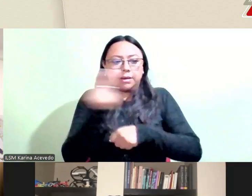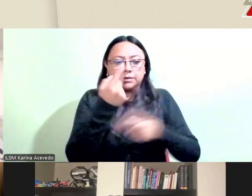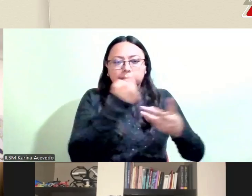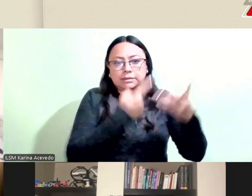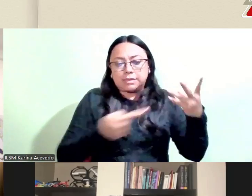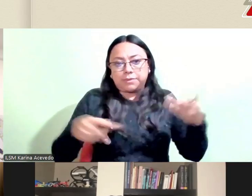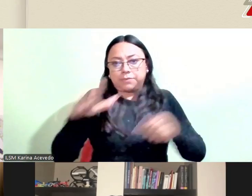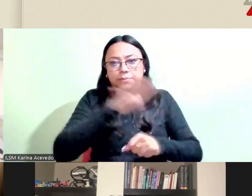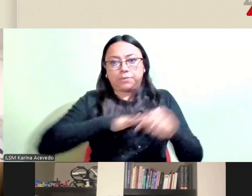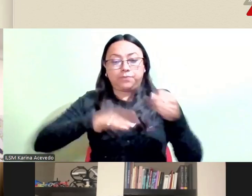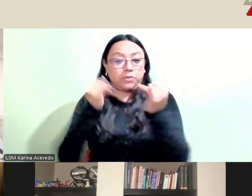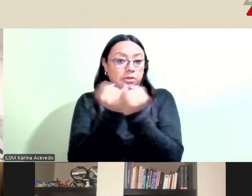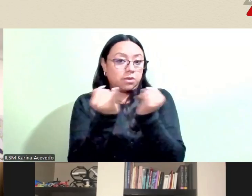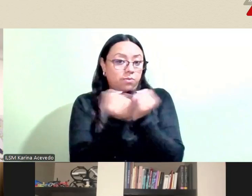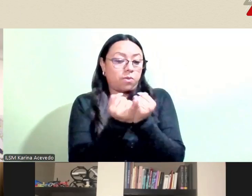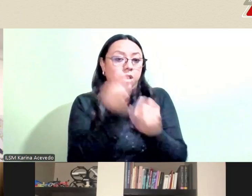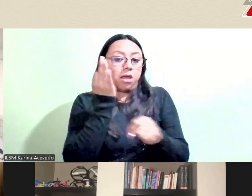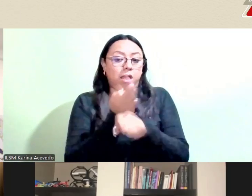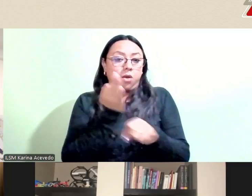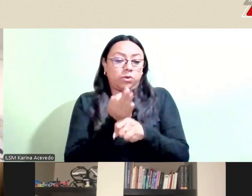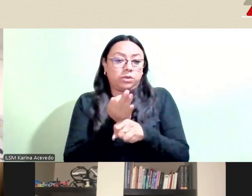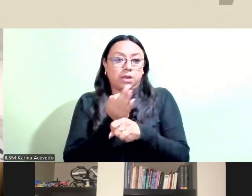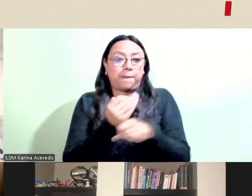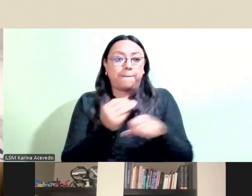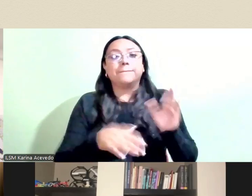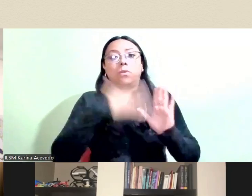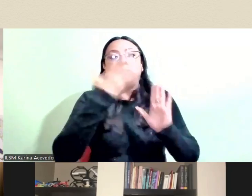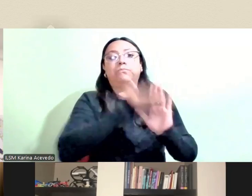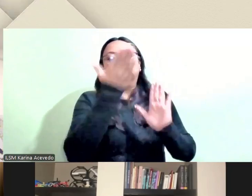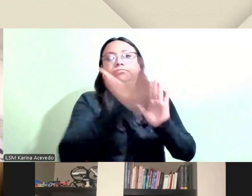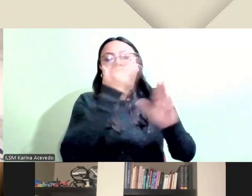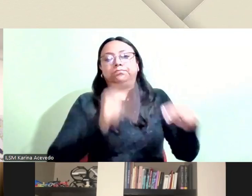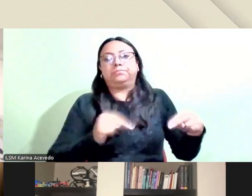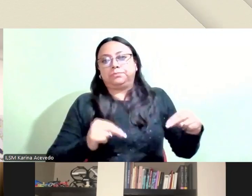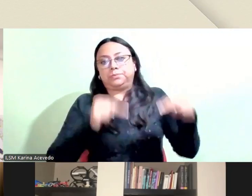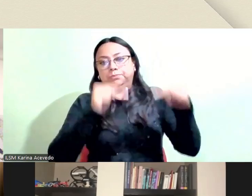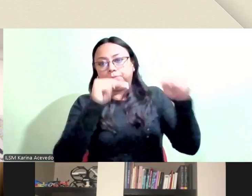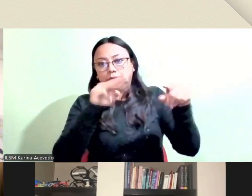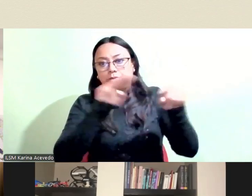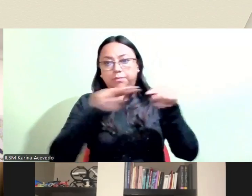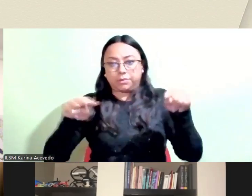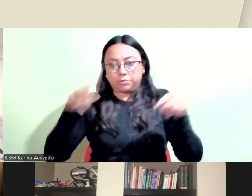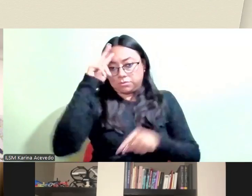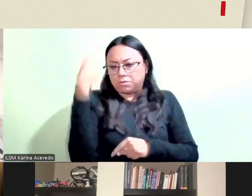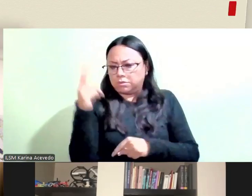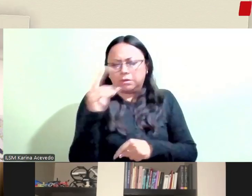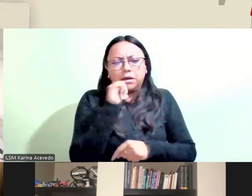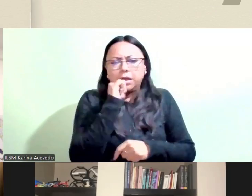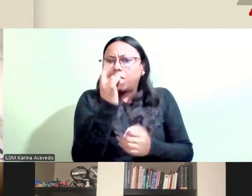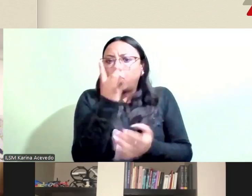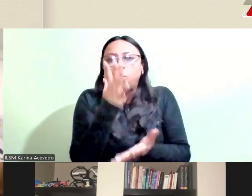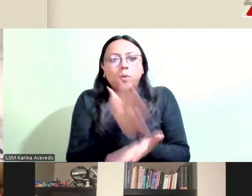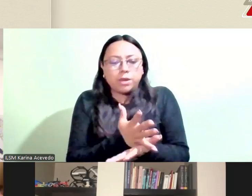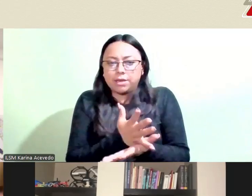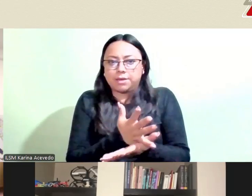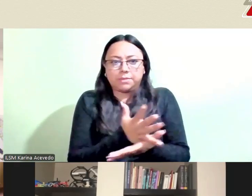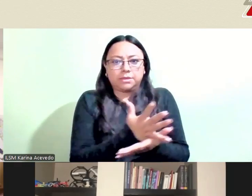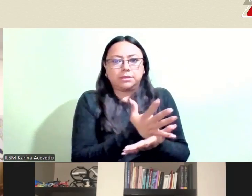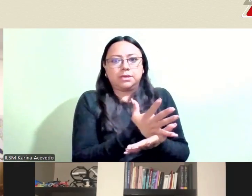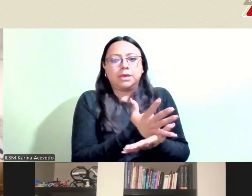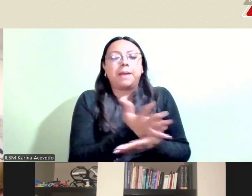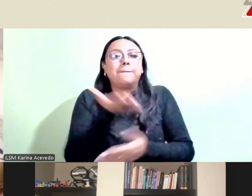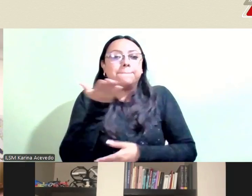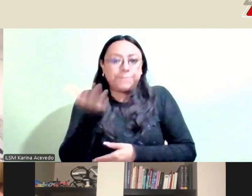incrementando metros cuadrados, ni construcciones, ni niveles, simplemente está solicitando modificar un poco su actividad